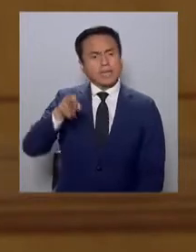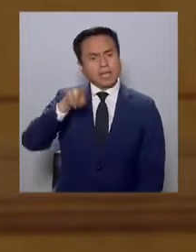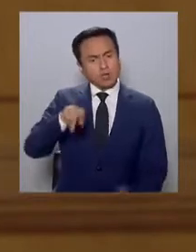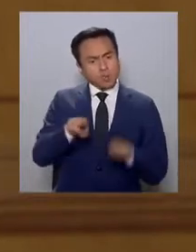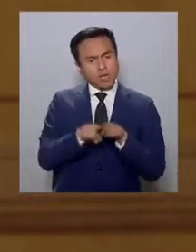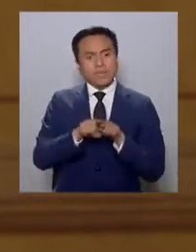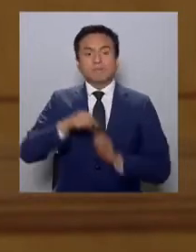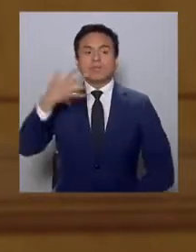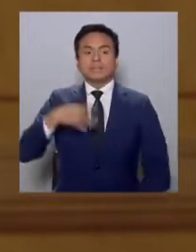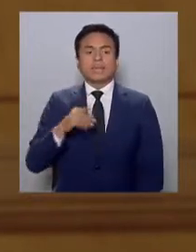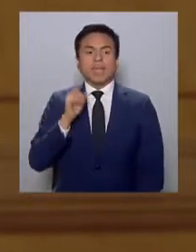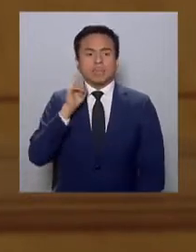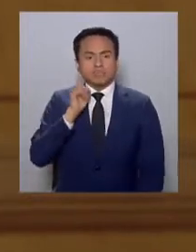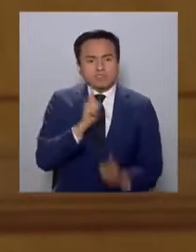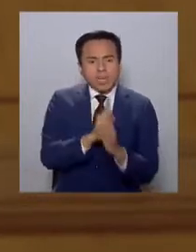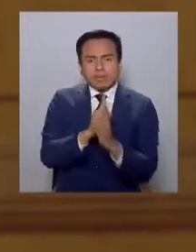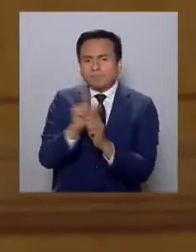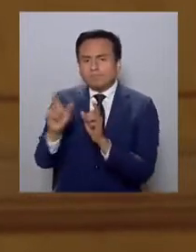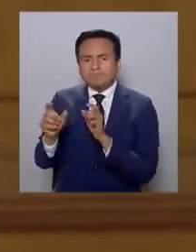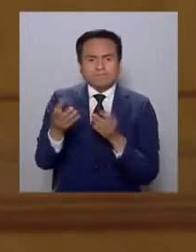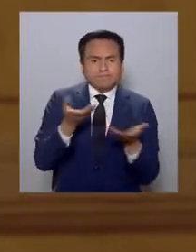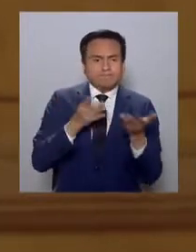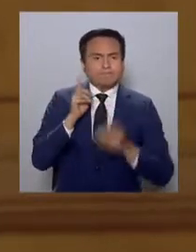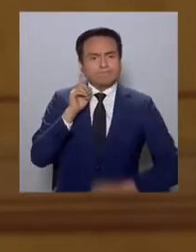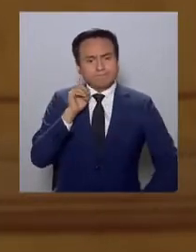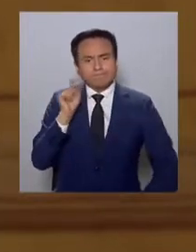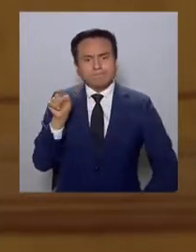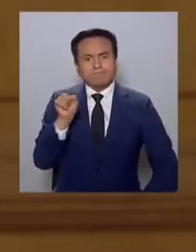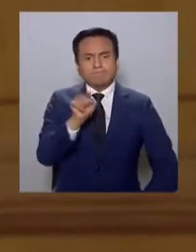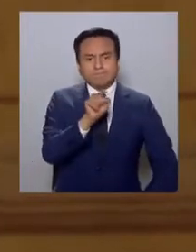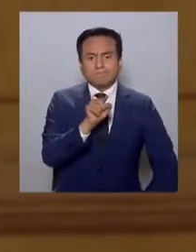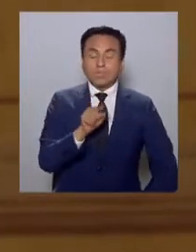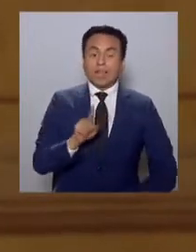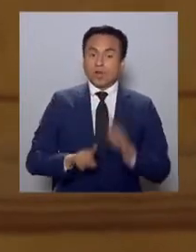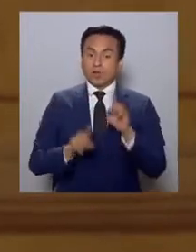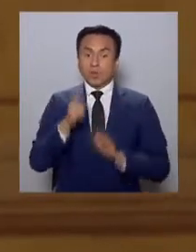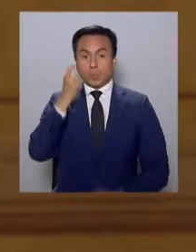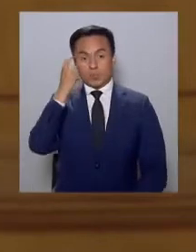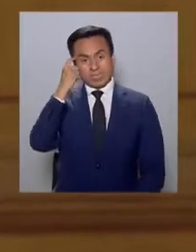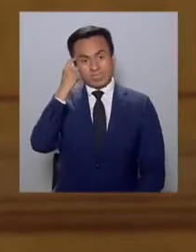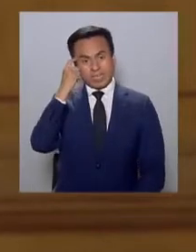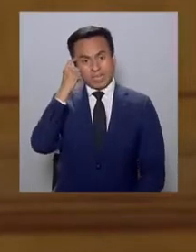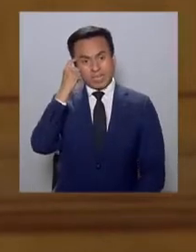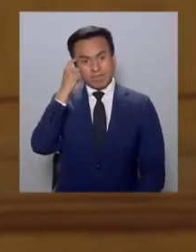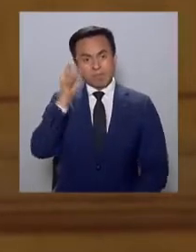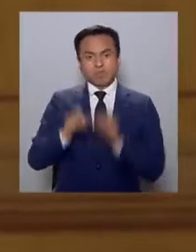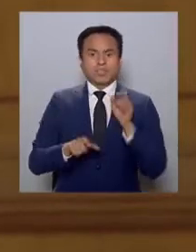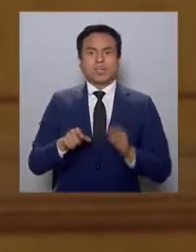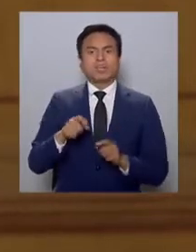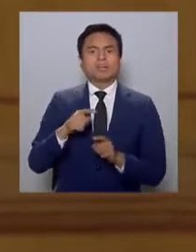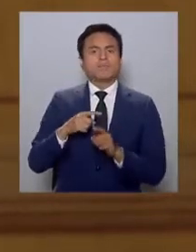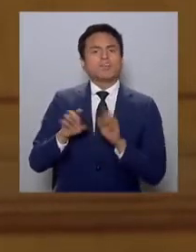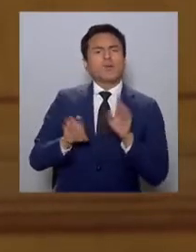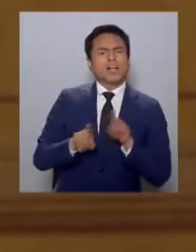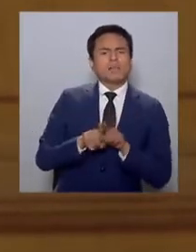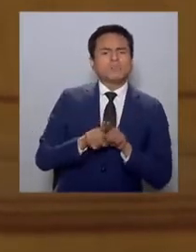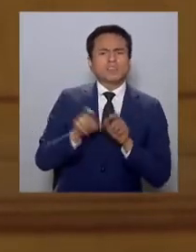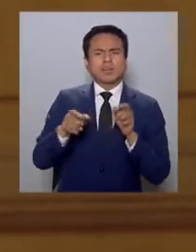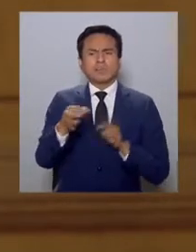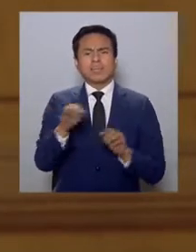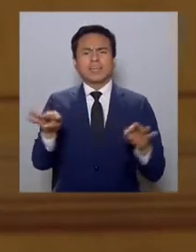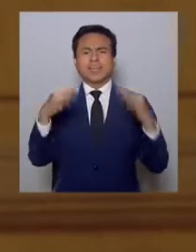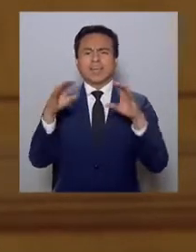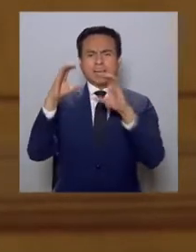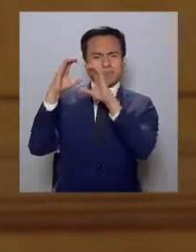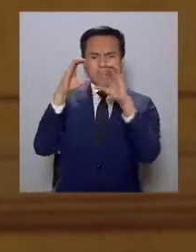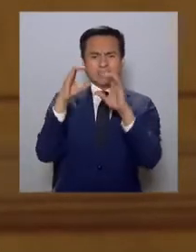la importancia de escuchar. Algunos podrán pensar de que es para los medios, de que la gente que va en La Moneda solamente lo hacemos con todas las cámaras,